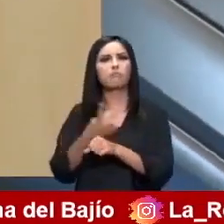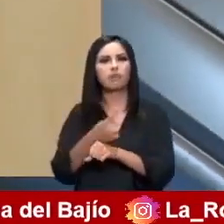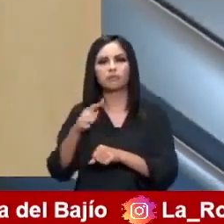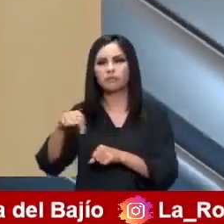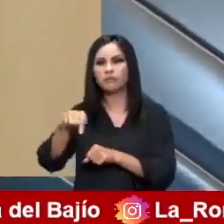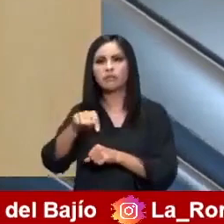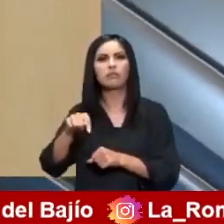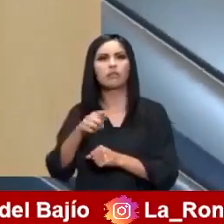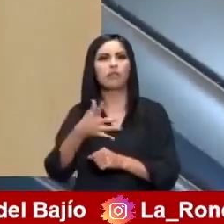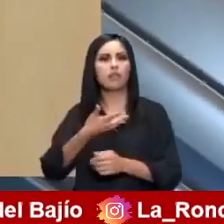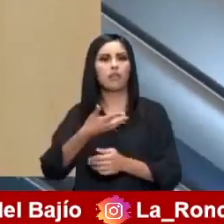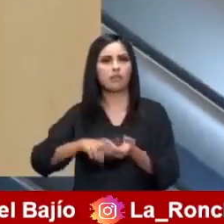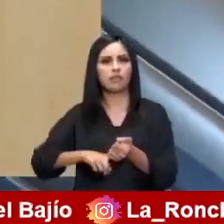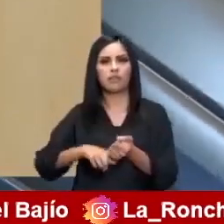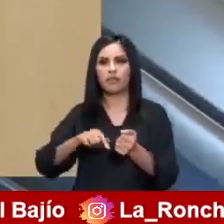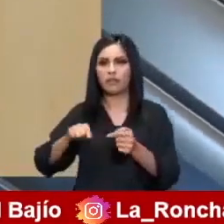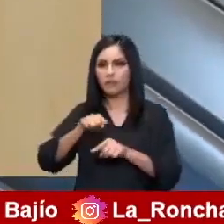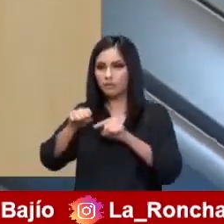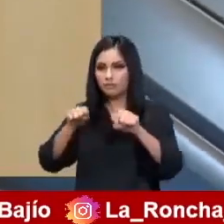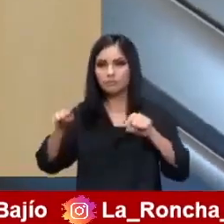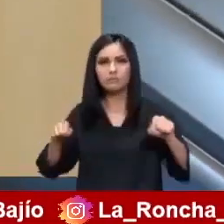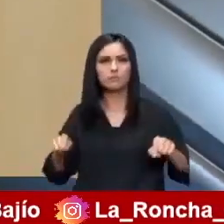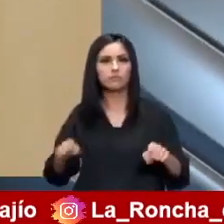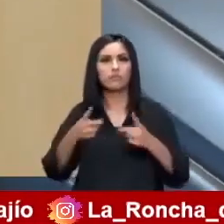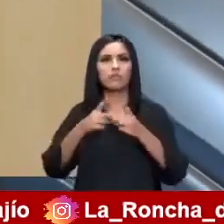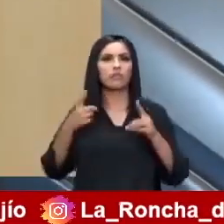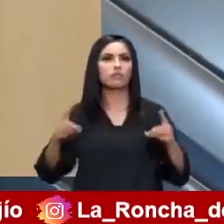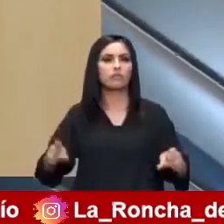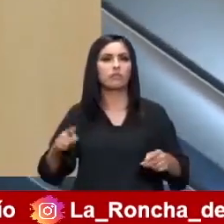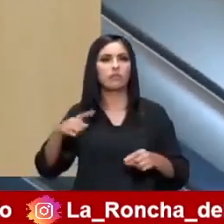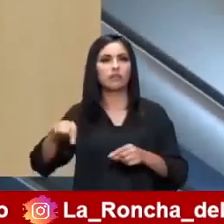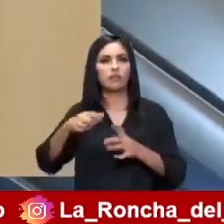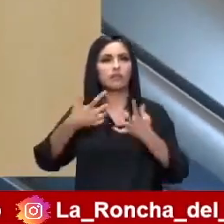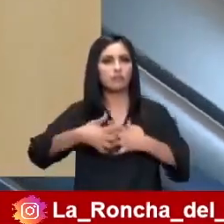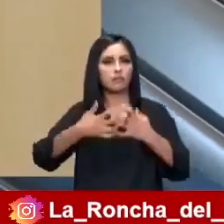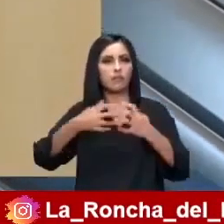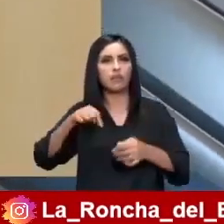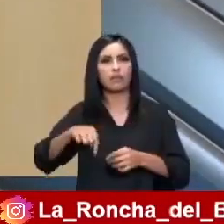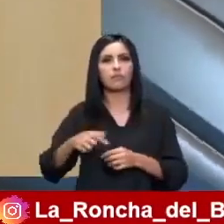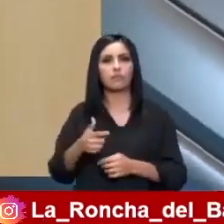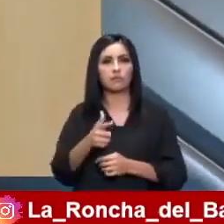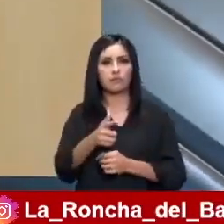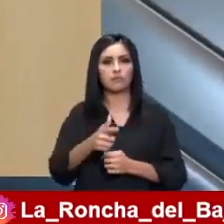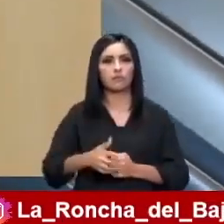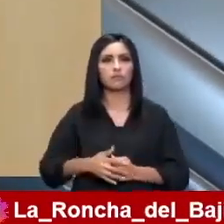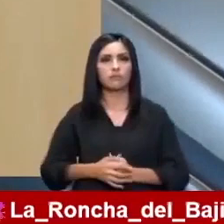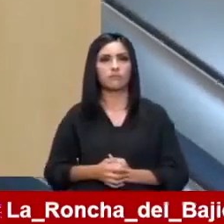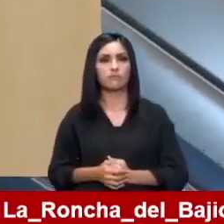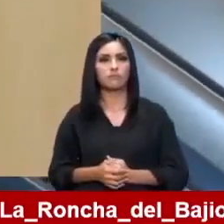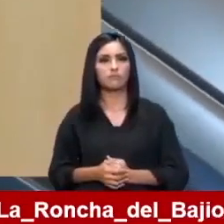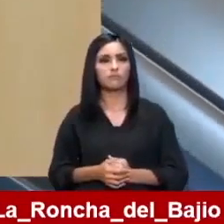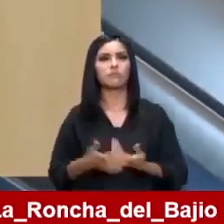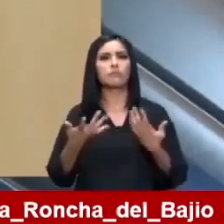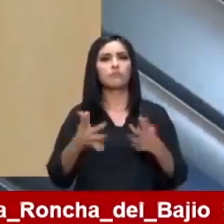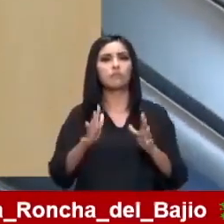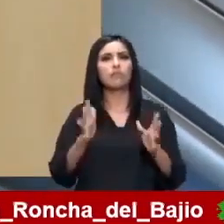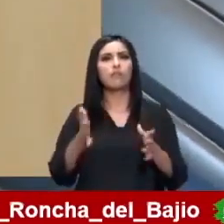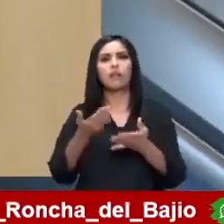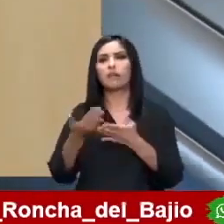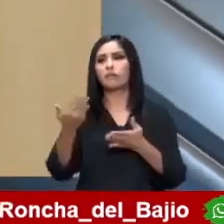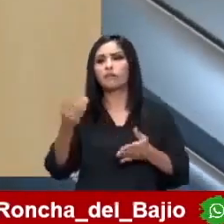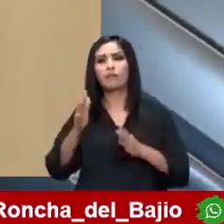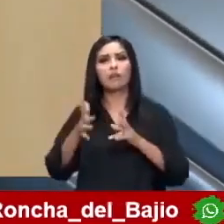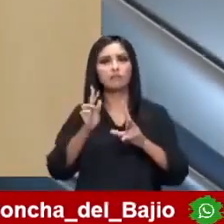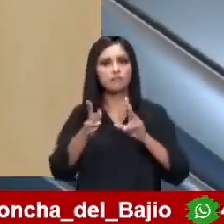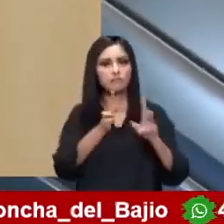que esta propuesta Busca establecer disposiciones legales que permitan proteger los derechos de personas